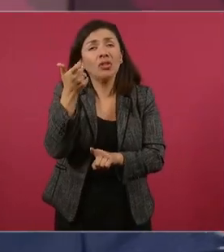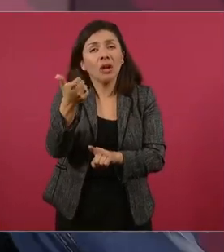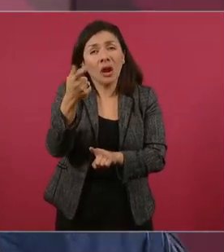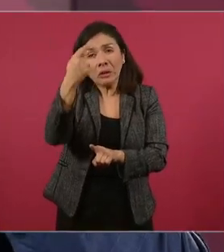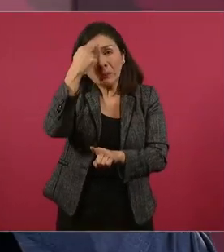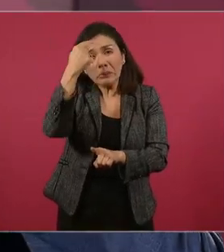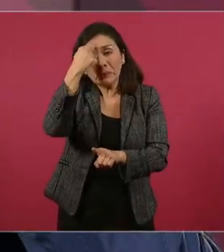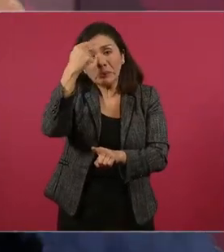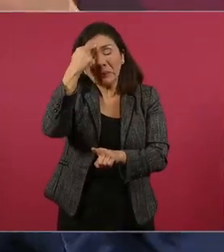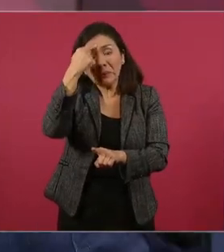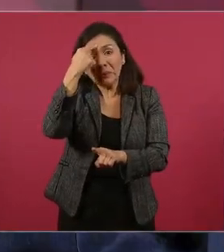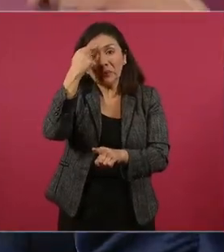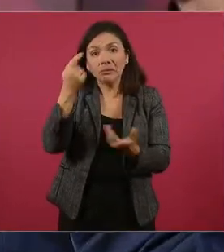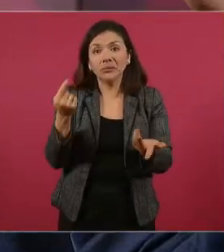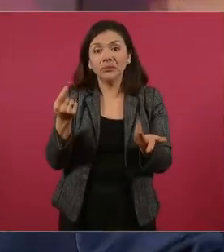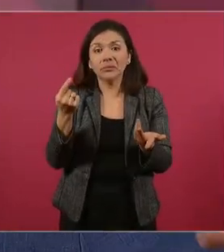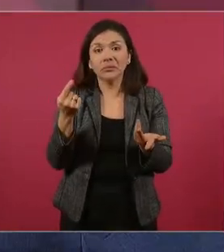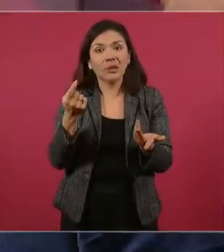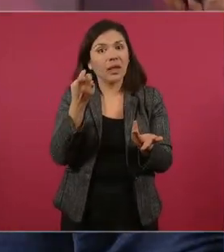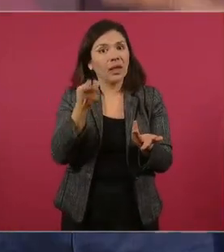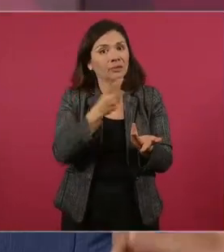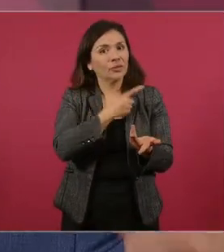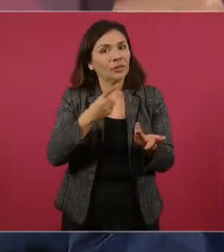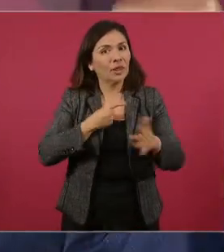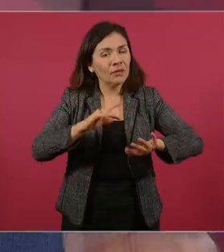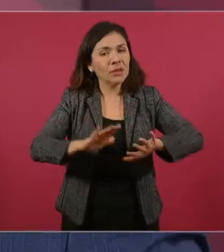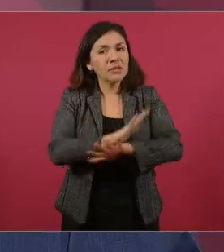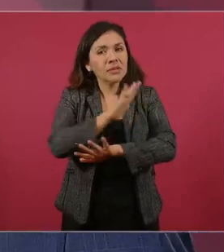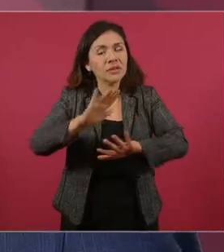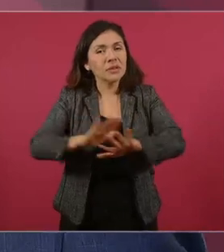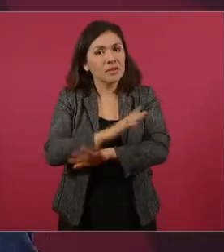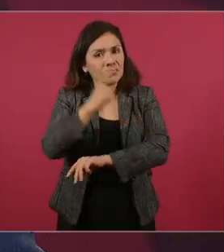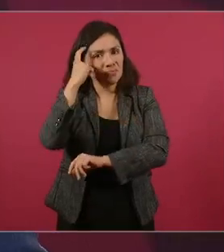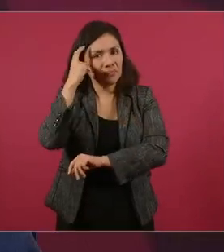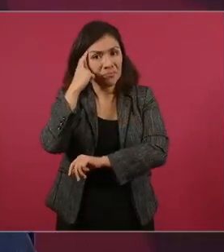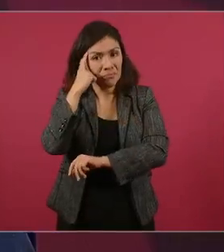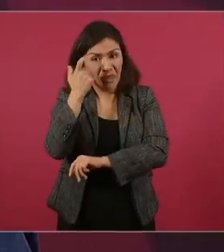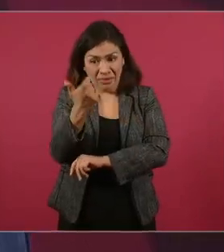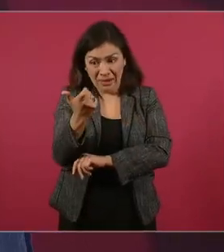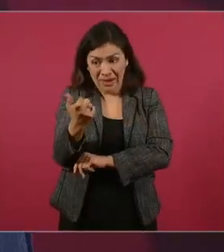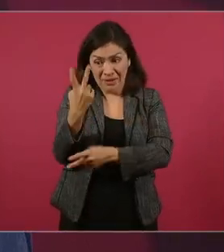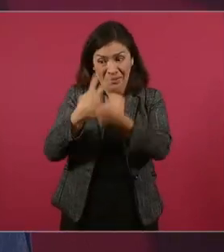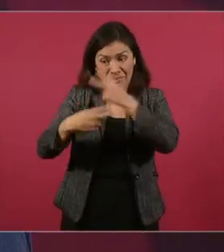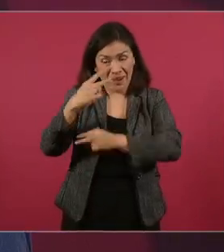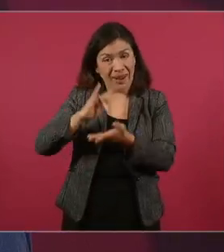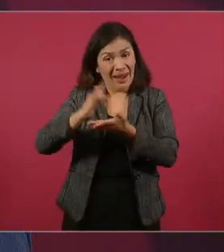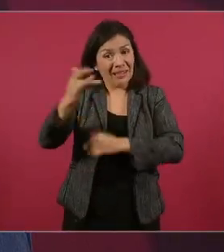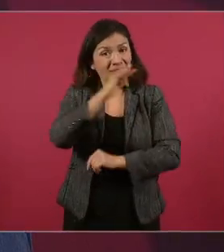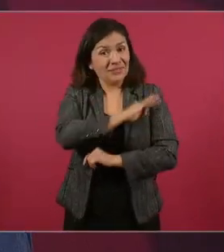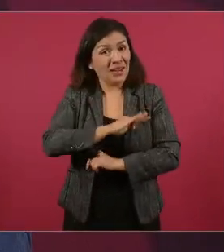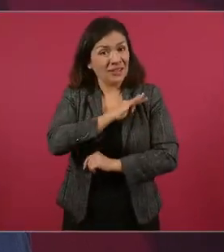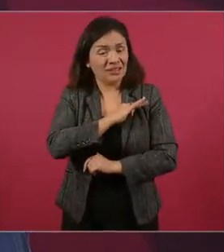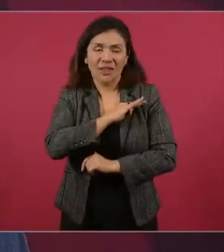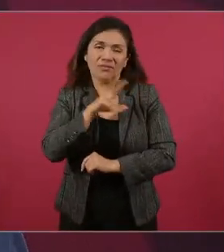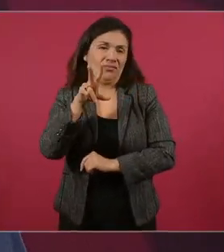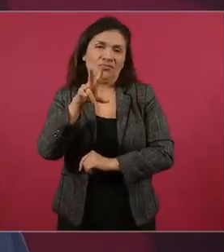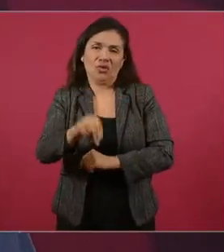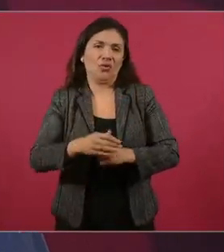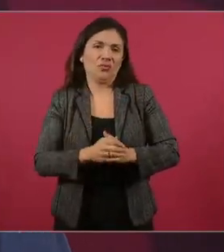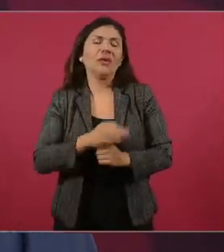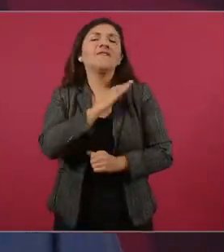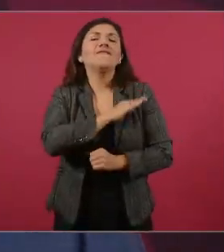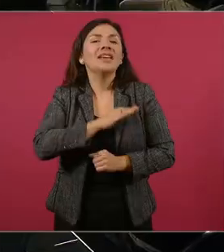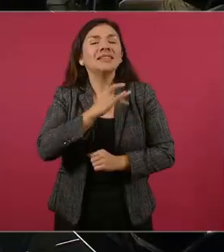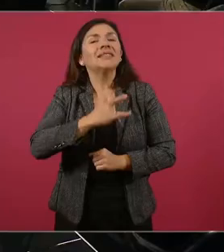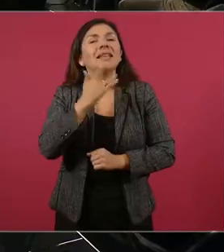Y eso hay que irlo cambiando. El dinero no es la felicidad. Bien, la felicidad es estar bien